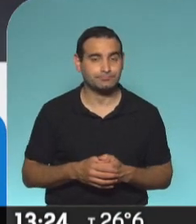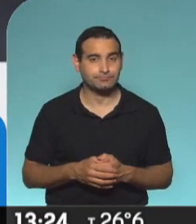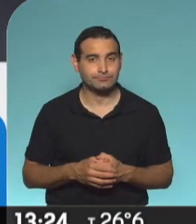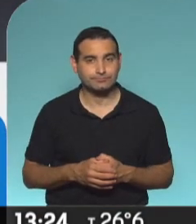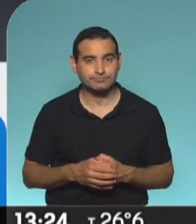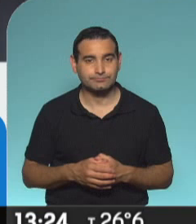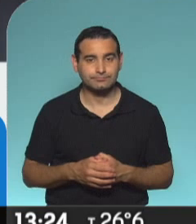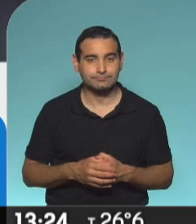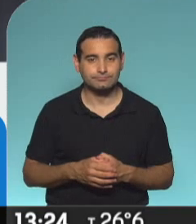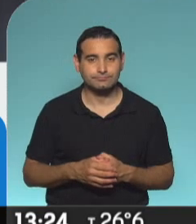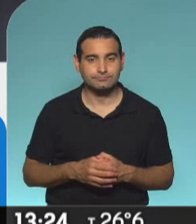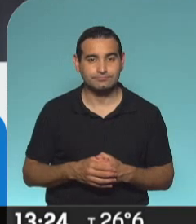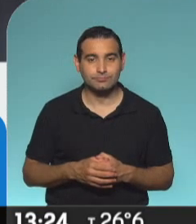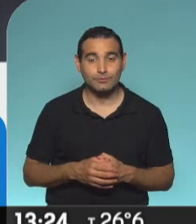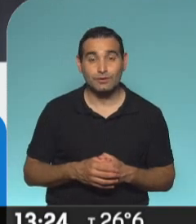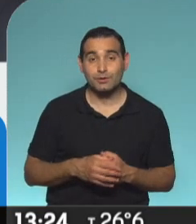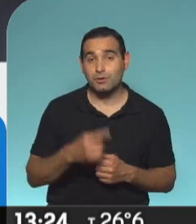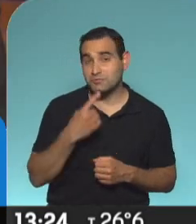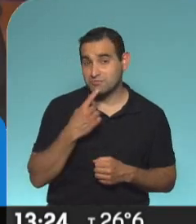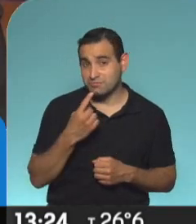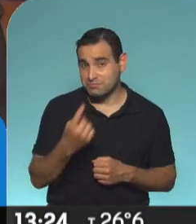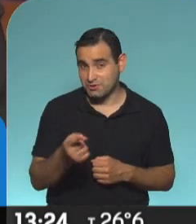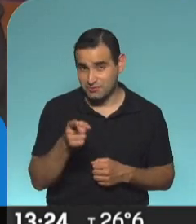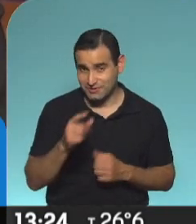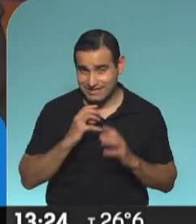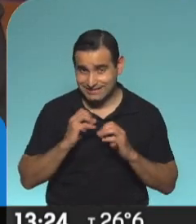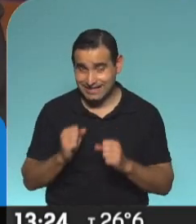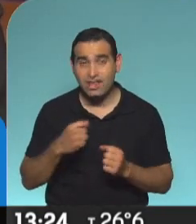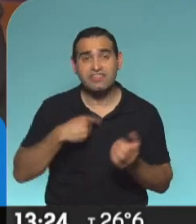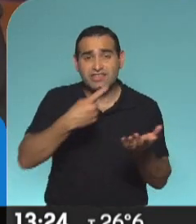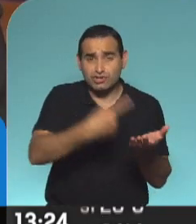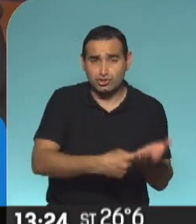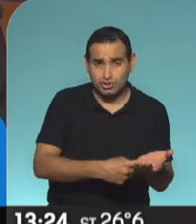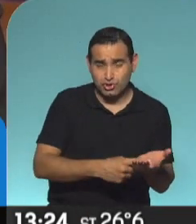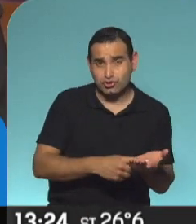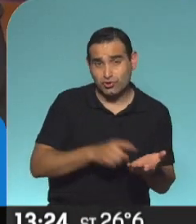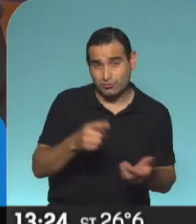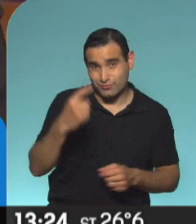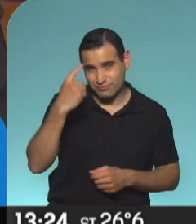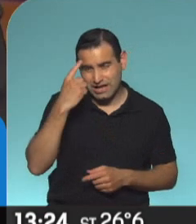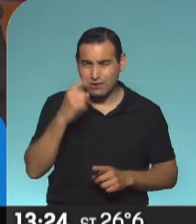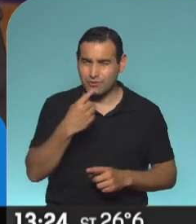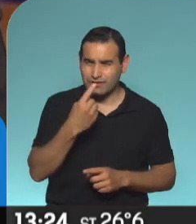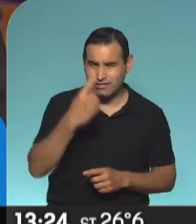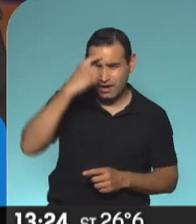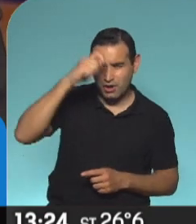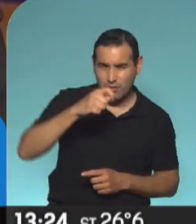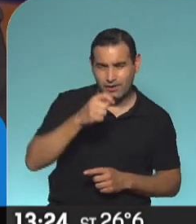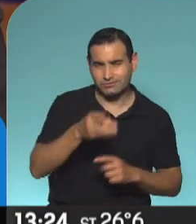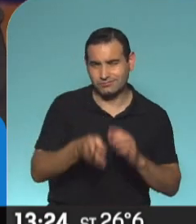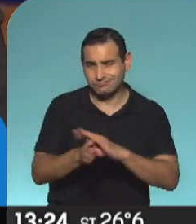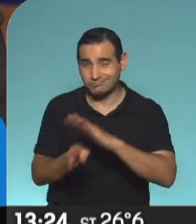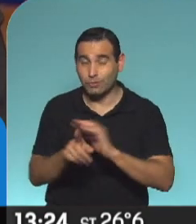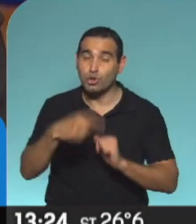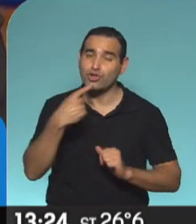vos. Preguntarle en este marco, secretario, si este fallo usted lo considera, sabemos perfectamente que algunos hablan de remoción de jueces, otros hablan de